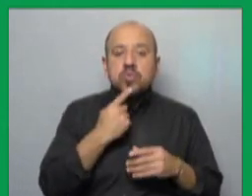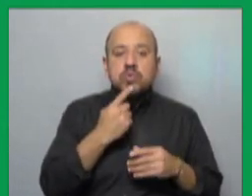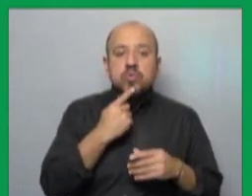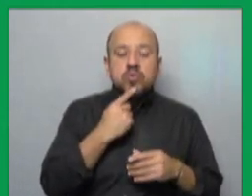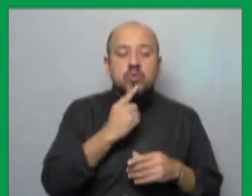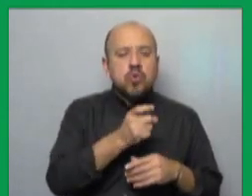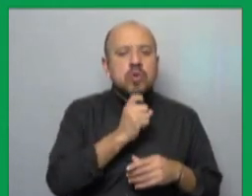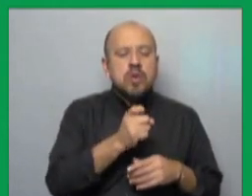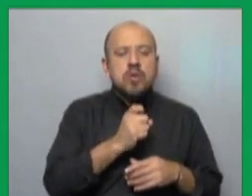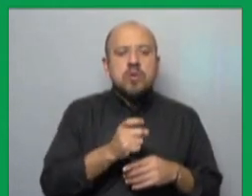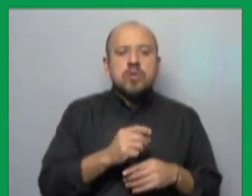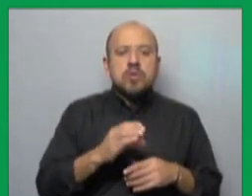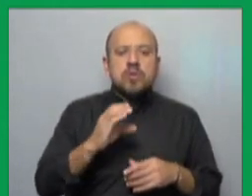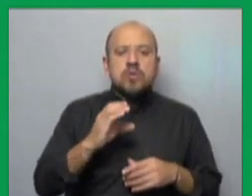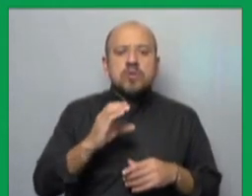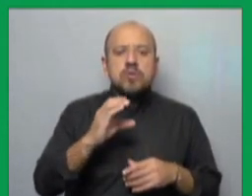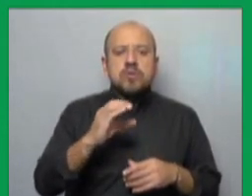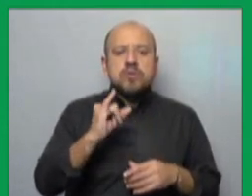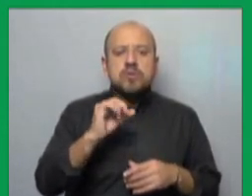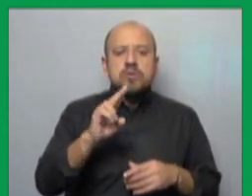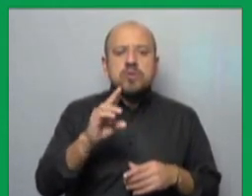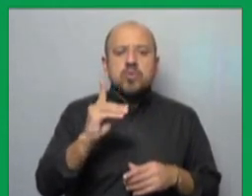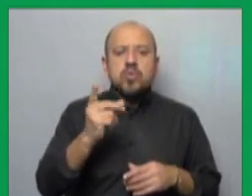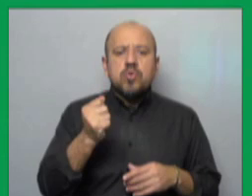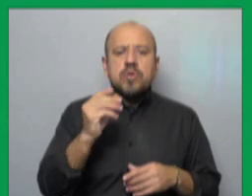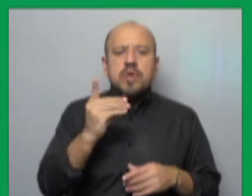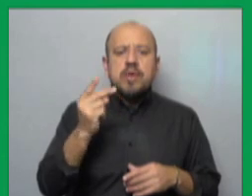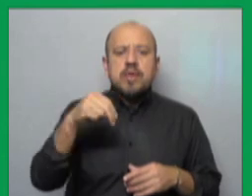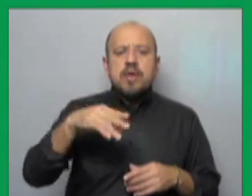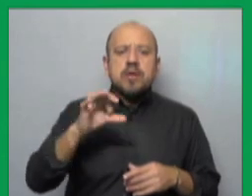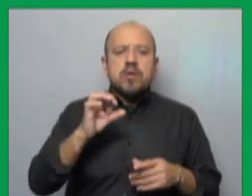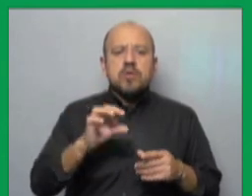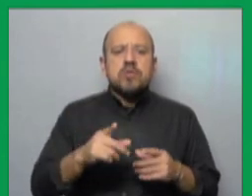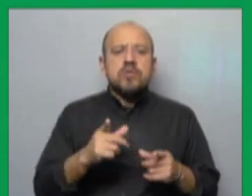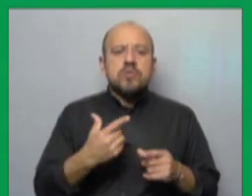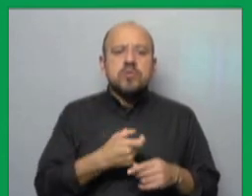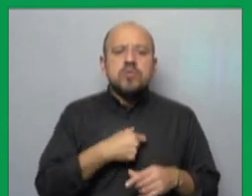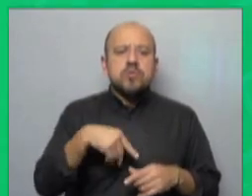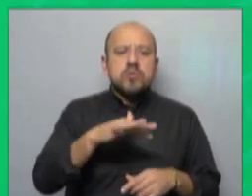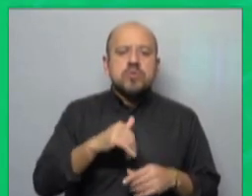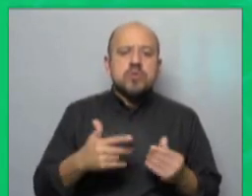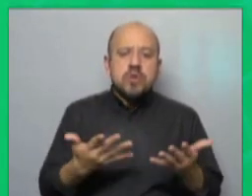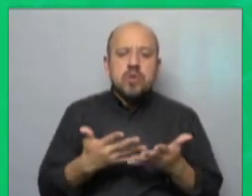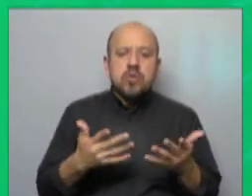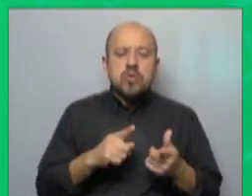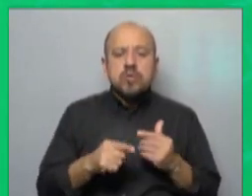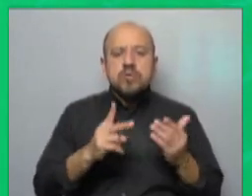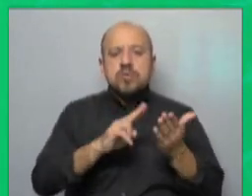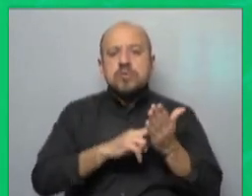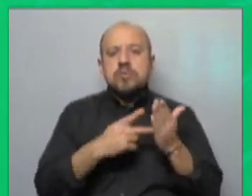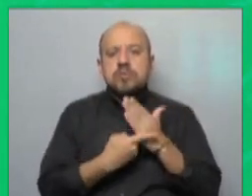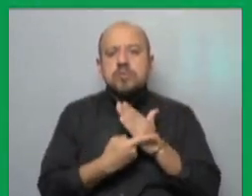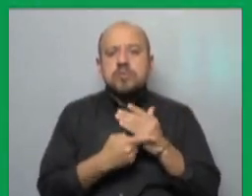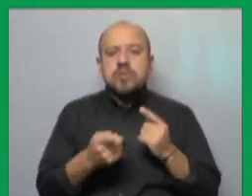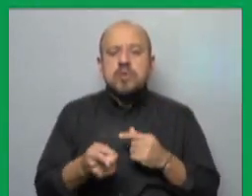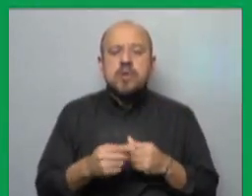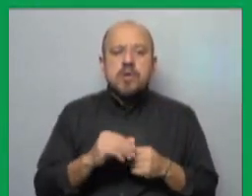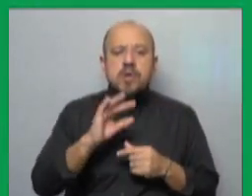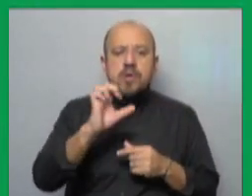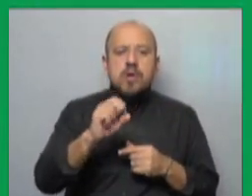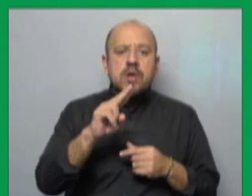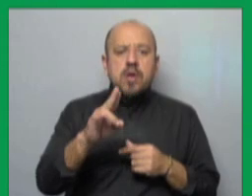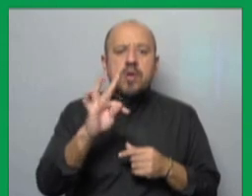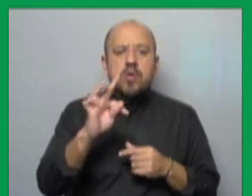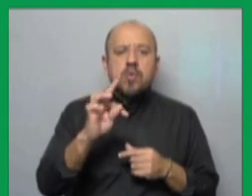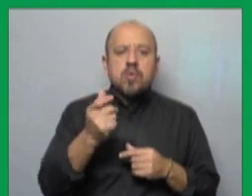ciudadanos en algunos temas de la agenda más social en algún punto no está pasando ahora con el proyecto de eutanasia y suicidio